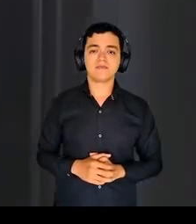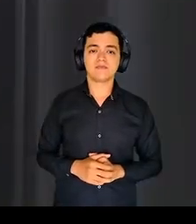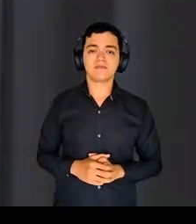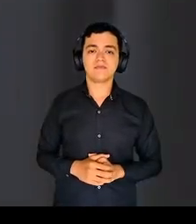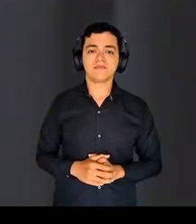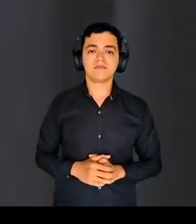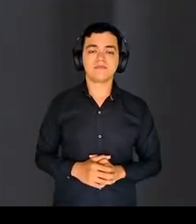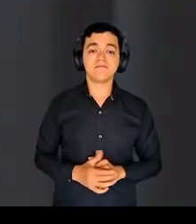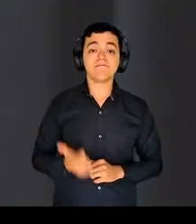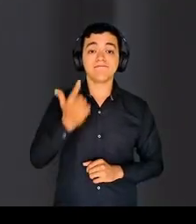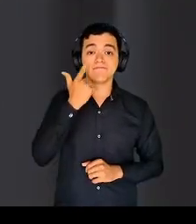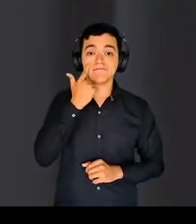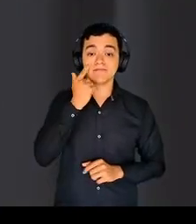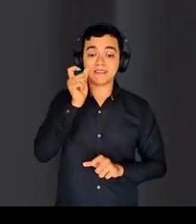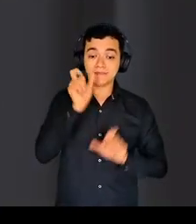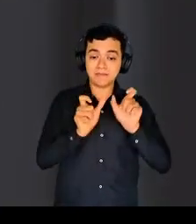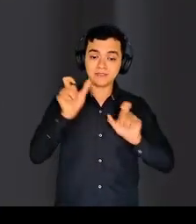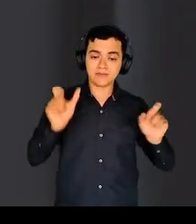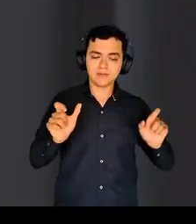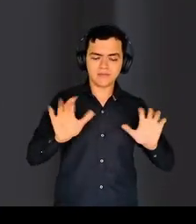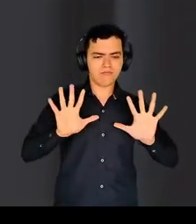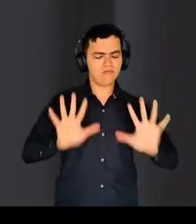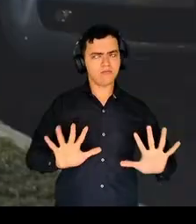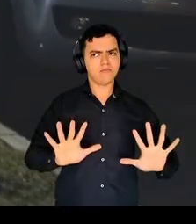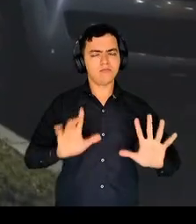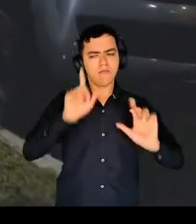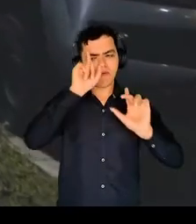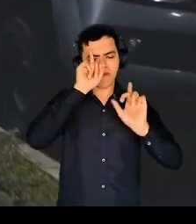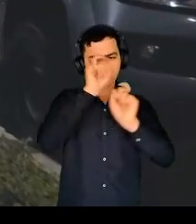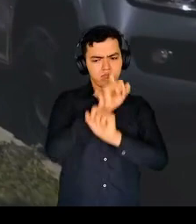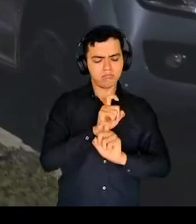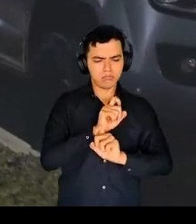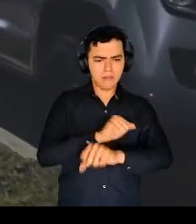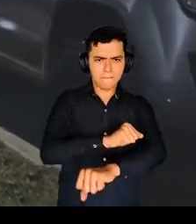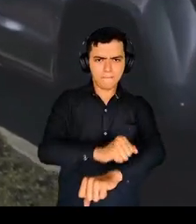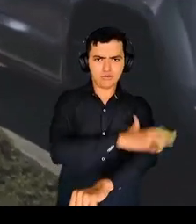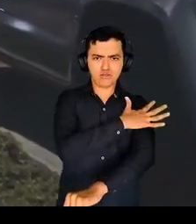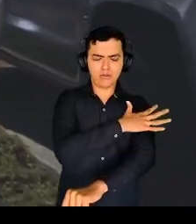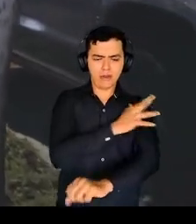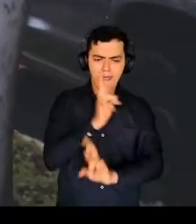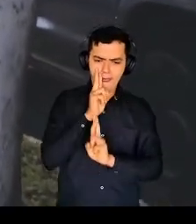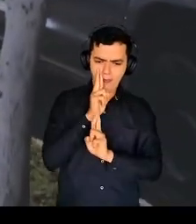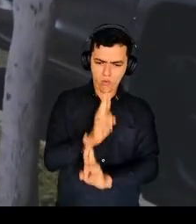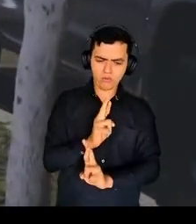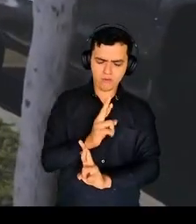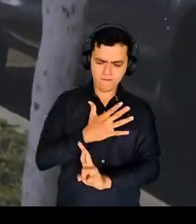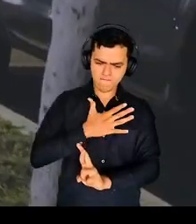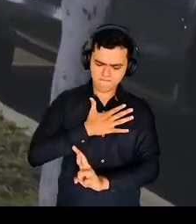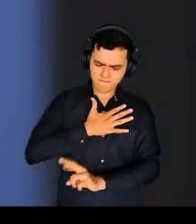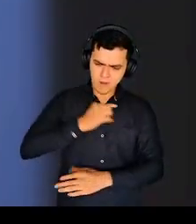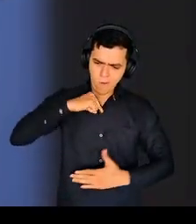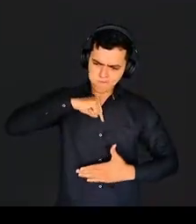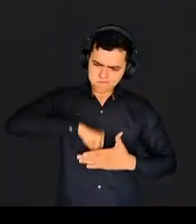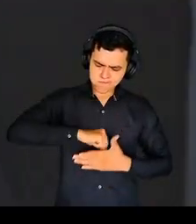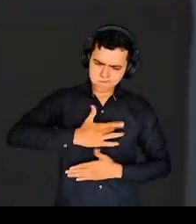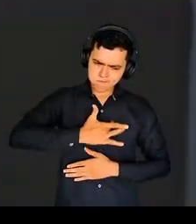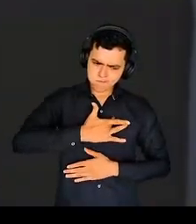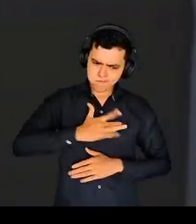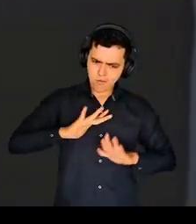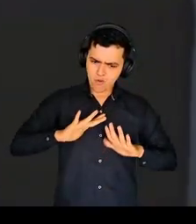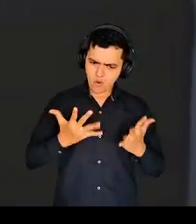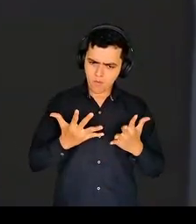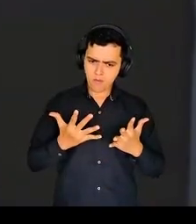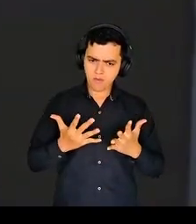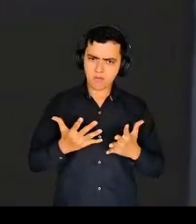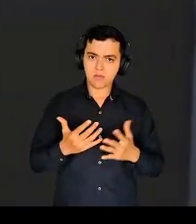Tenemos como seres humanos que aprender a pausar y reconocer las emociones. ¿Cómo me siento internamente? Saber que es